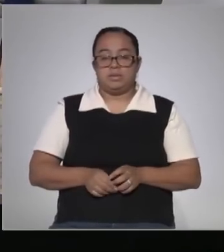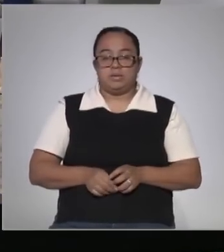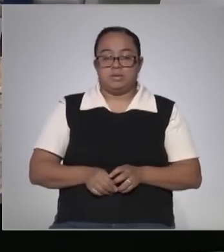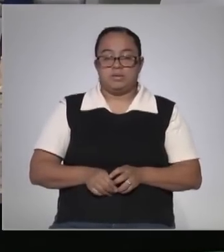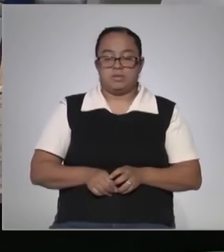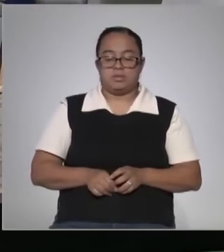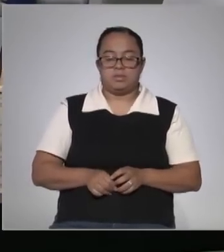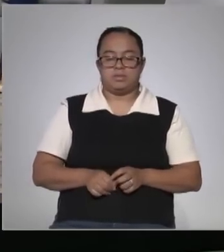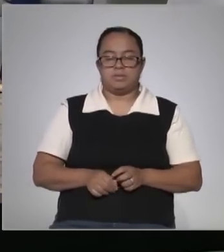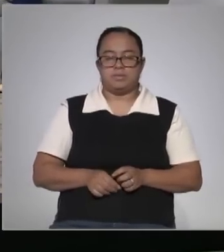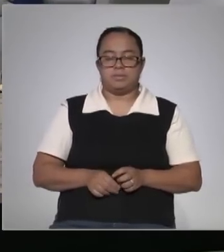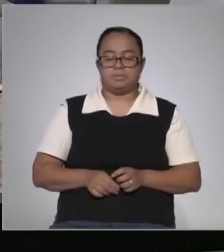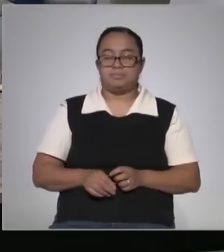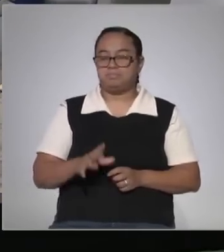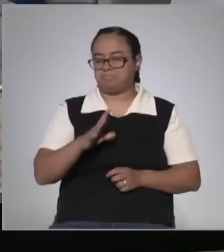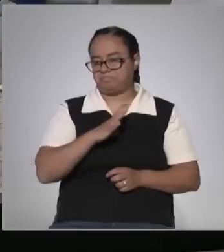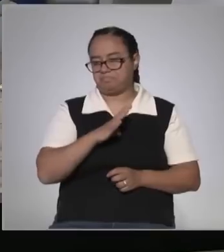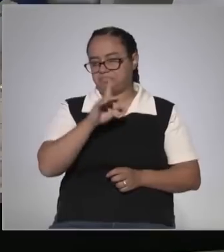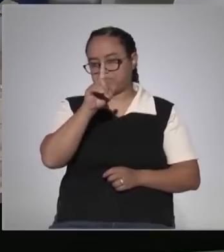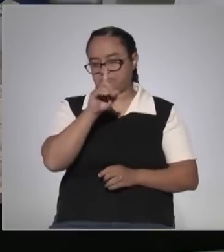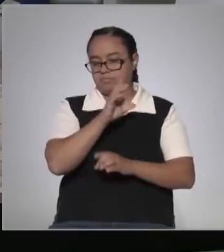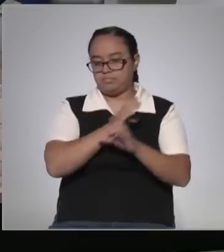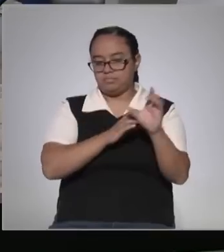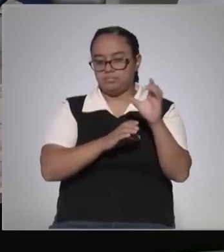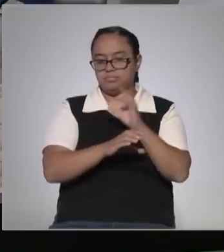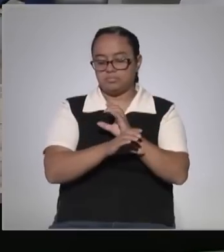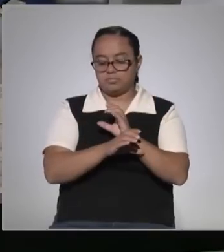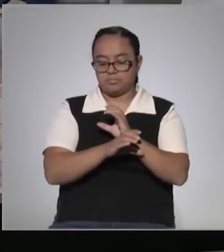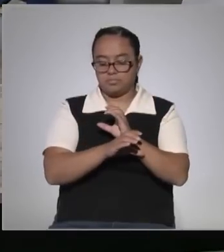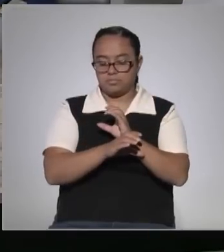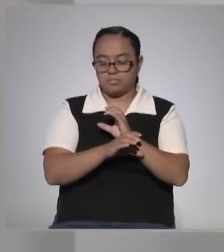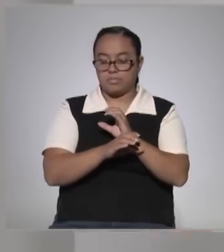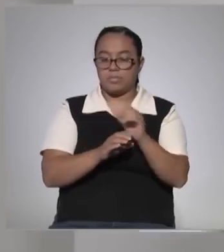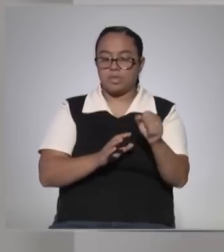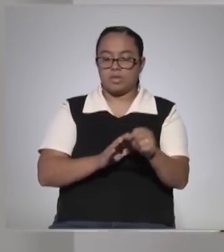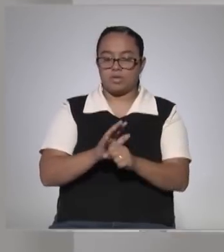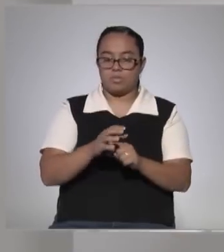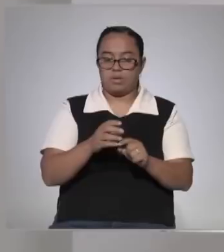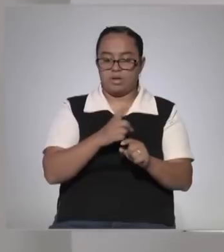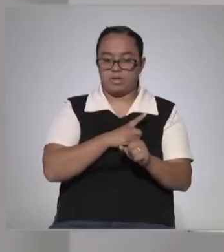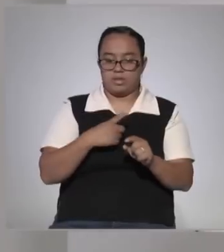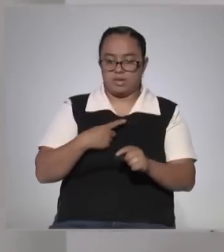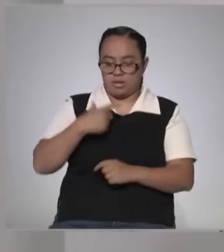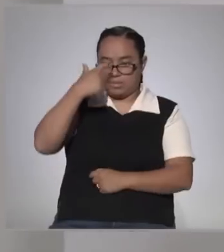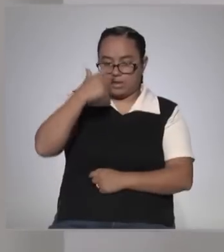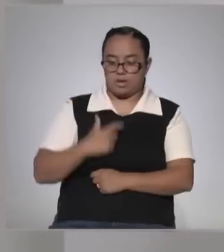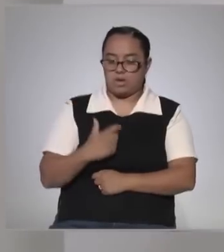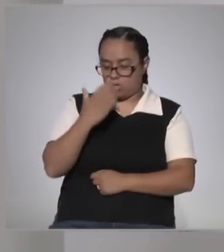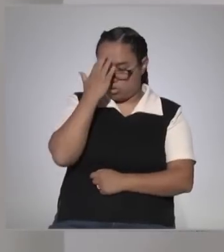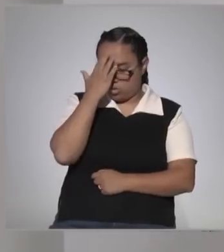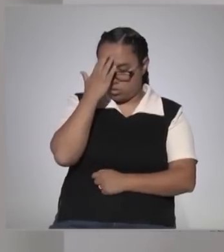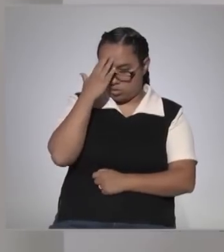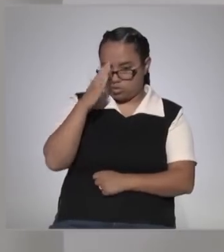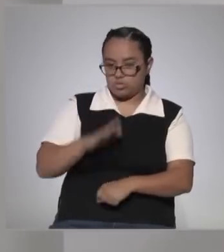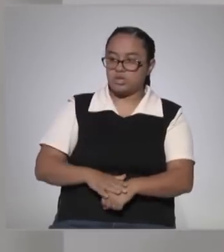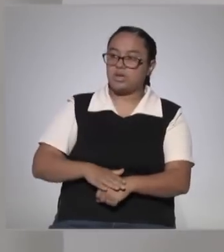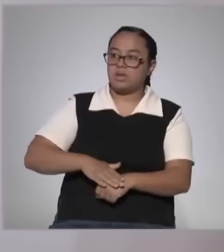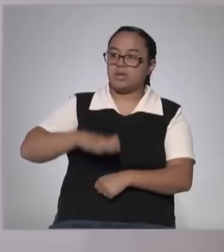Aquí hay algo que viene del orden del autoconocimiento, que se